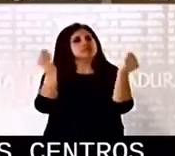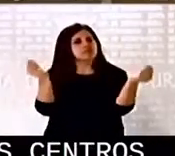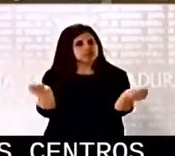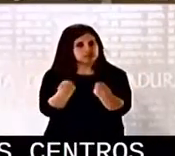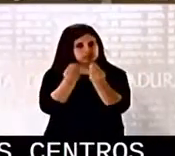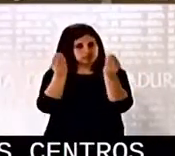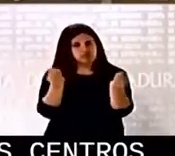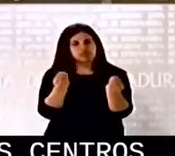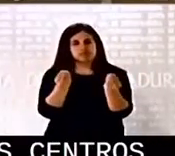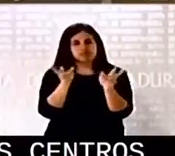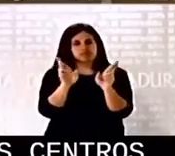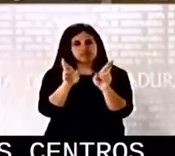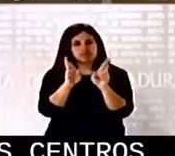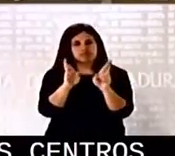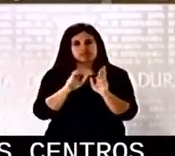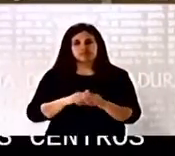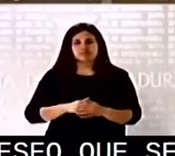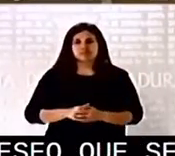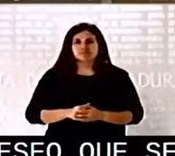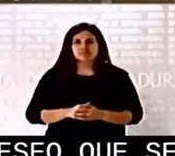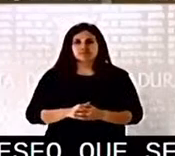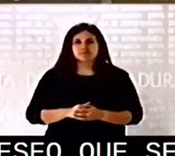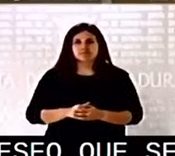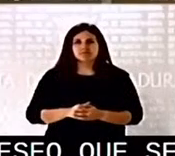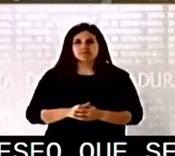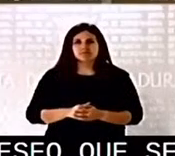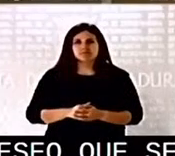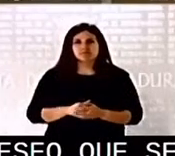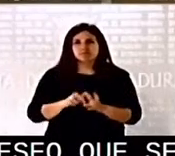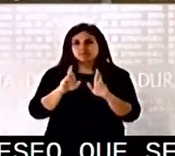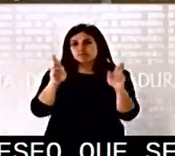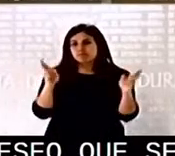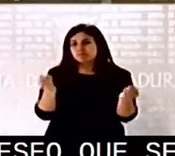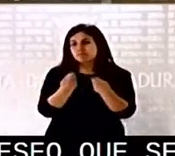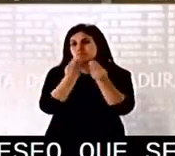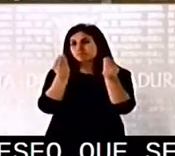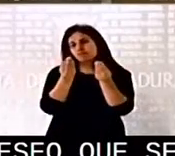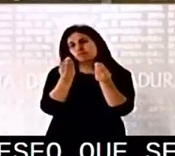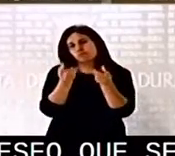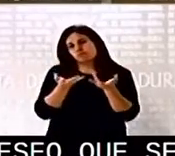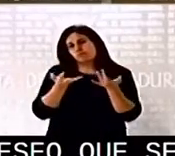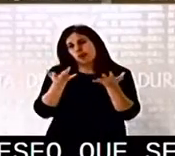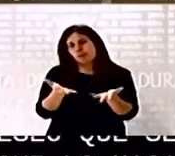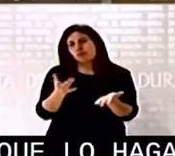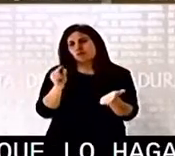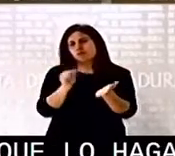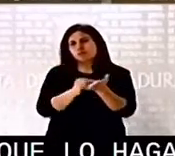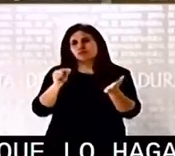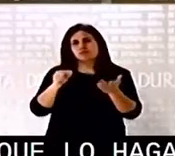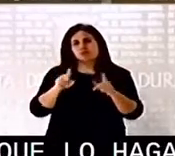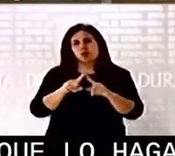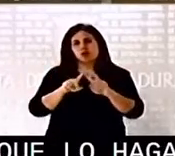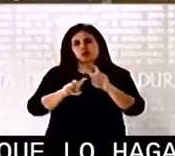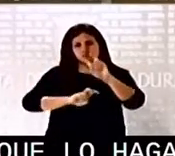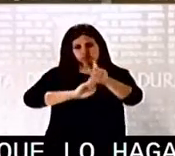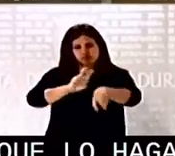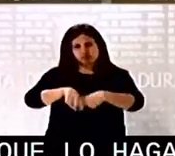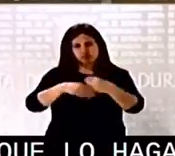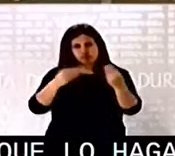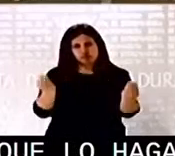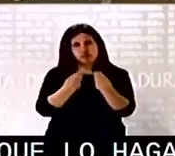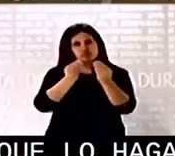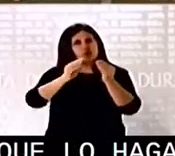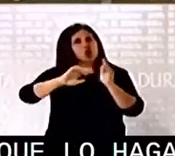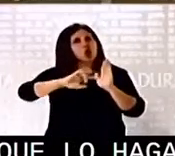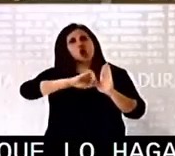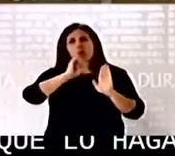Les deseo que se recuperen lo más pronto y, por supuesto, que lo hagan de una forma completa, sin que